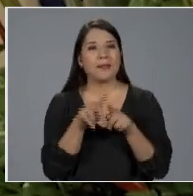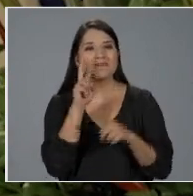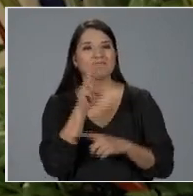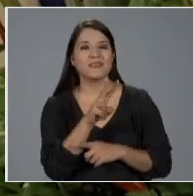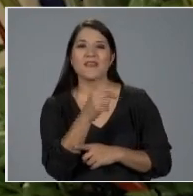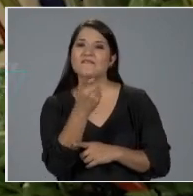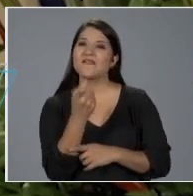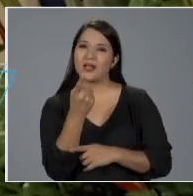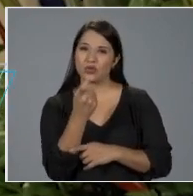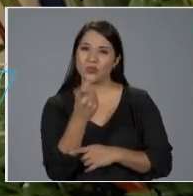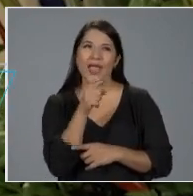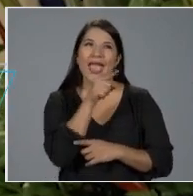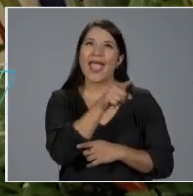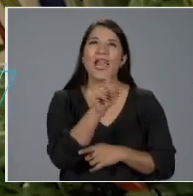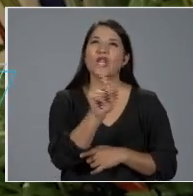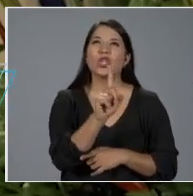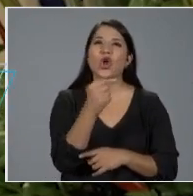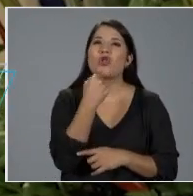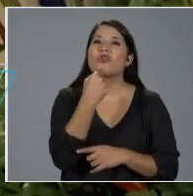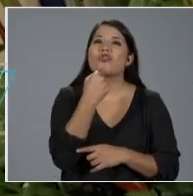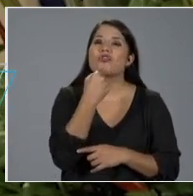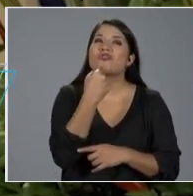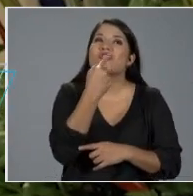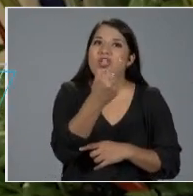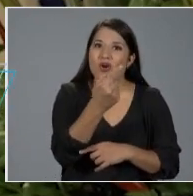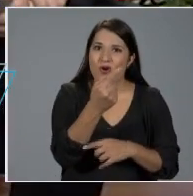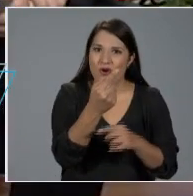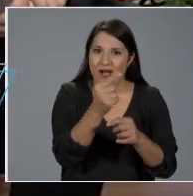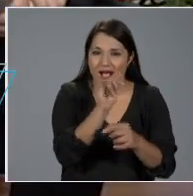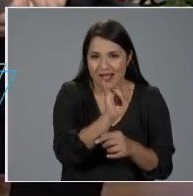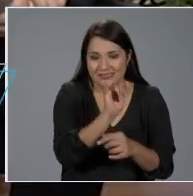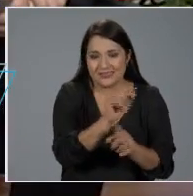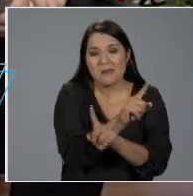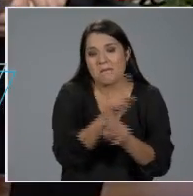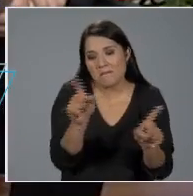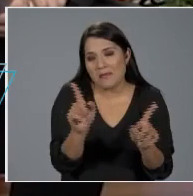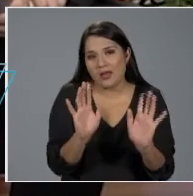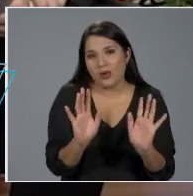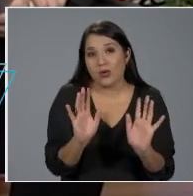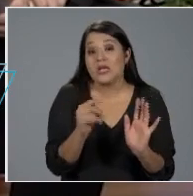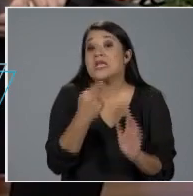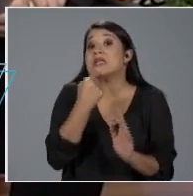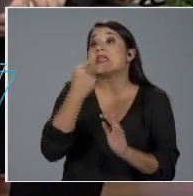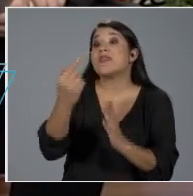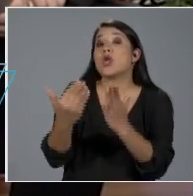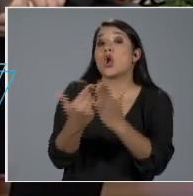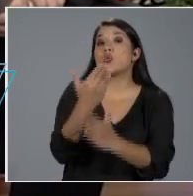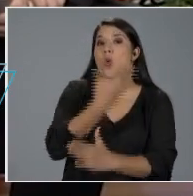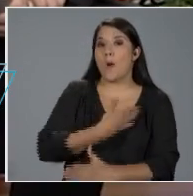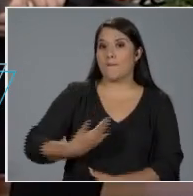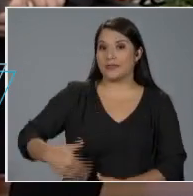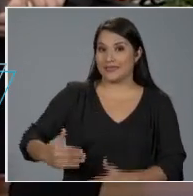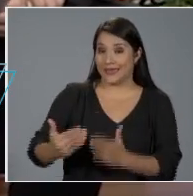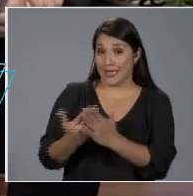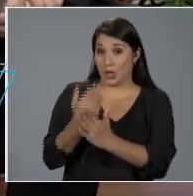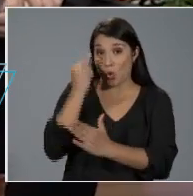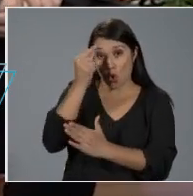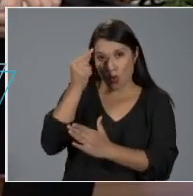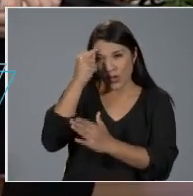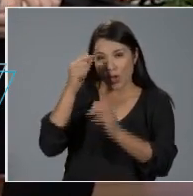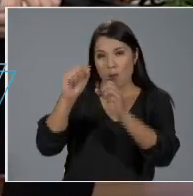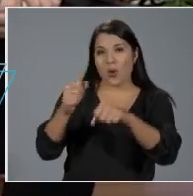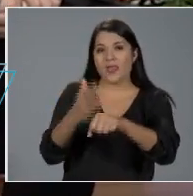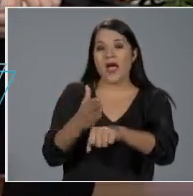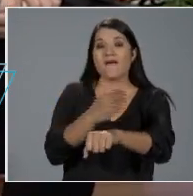aunque él no lo dijo con esas palabras. Le deseó al nuevo presidente, a la nueva administración, que avanzara mucho